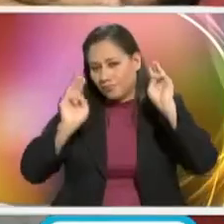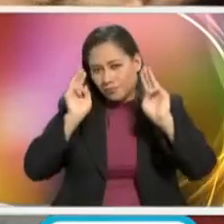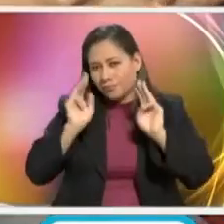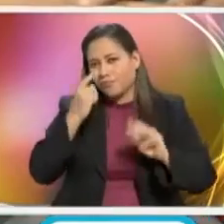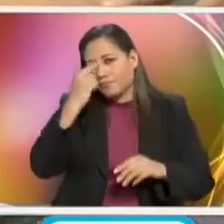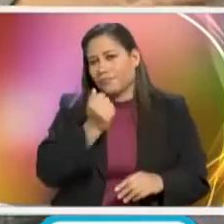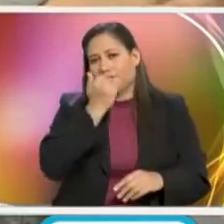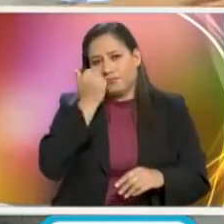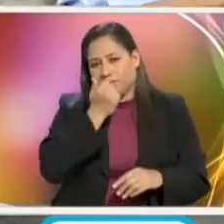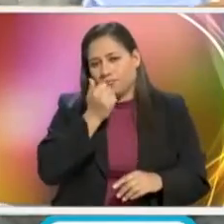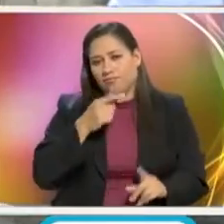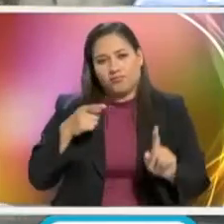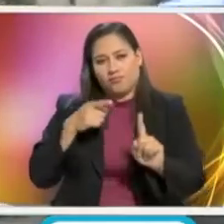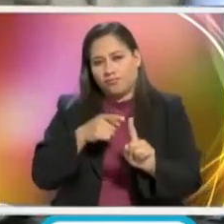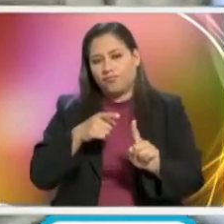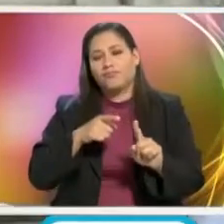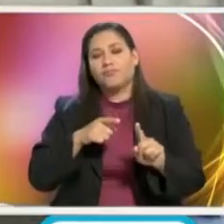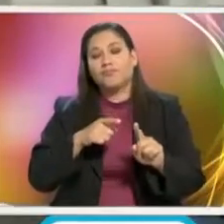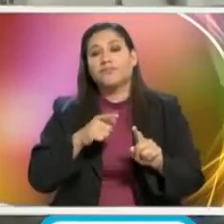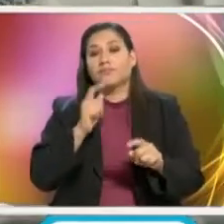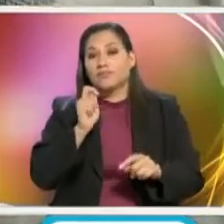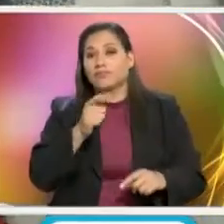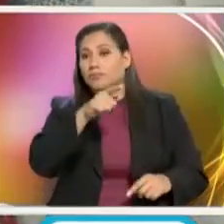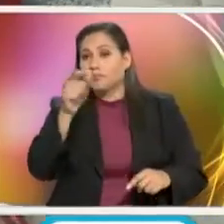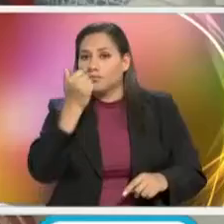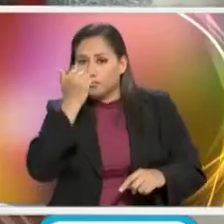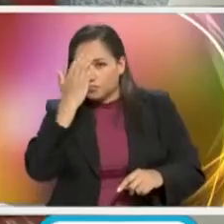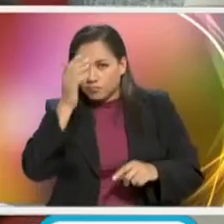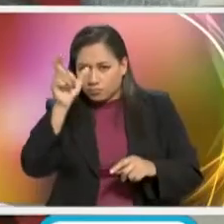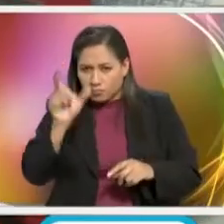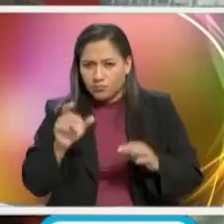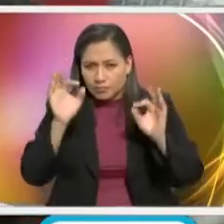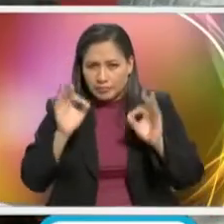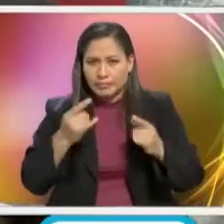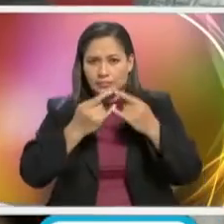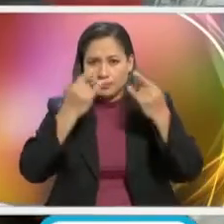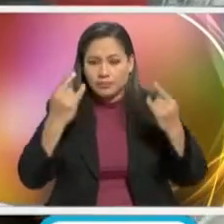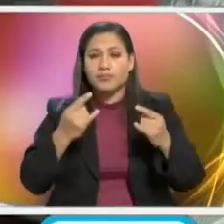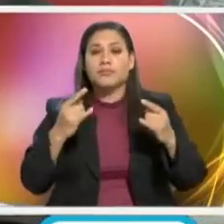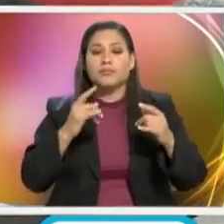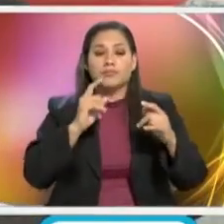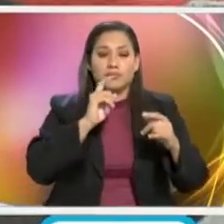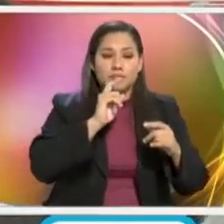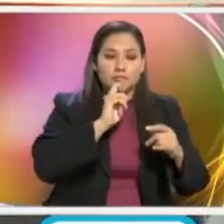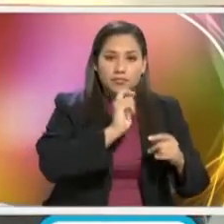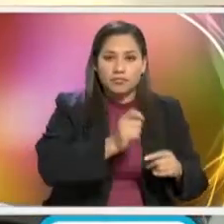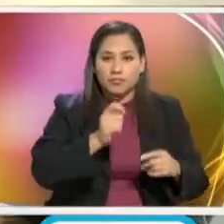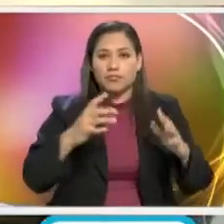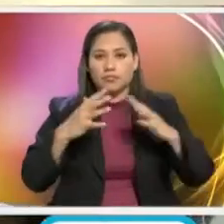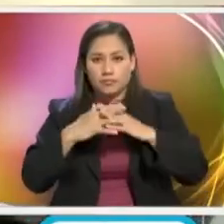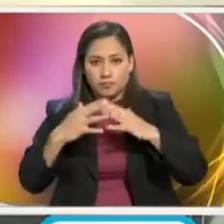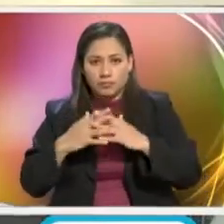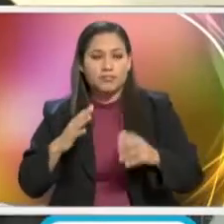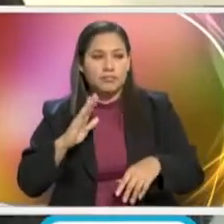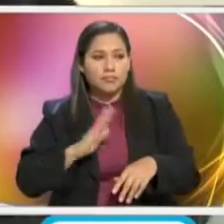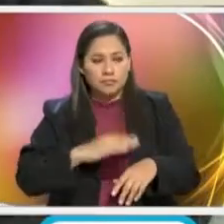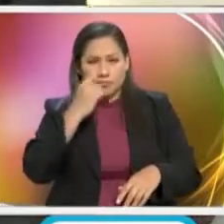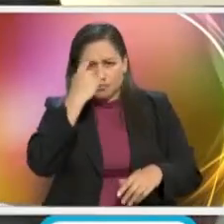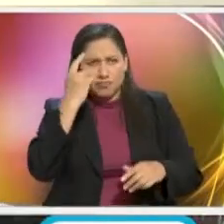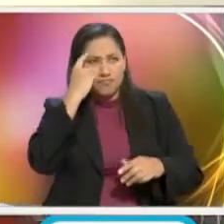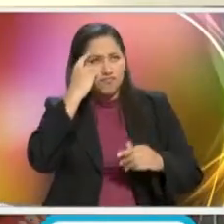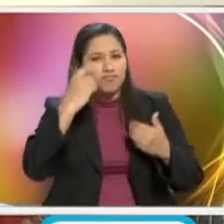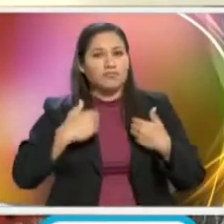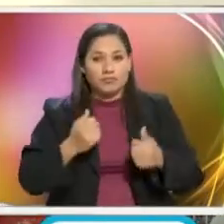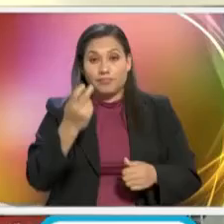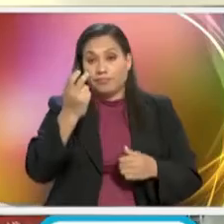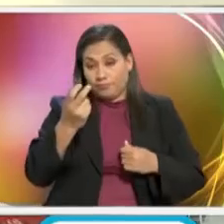estudiantil. Su función finalmente es que los estudiantes conozcan un poco de la historia, de las intervenciones que asolaron al país. Y creo que es más fácil, ¿verdad? Sí, de hecho es lo que